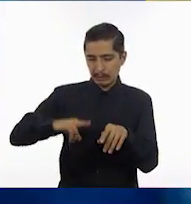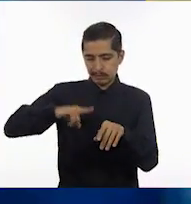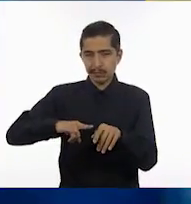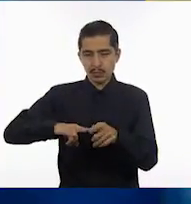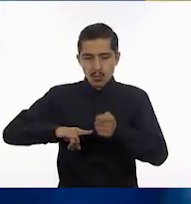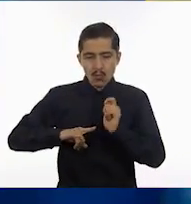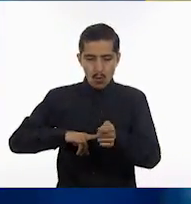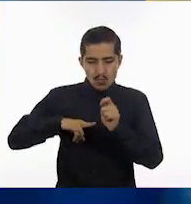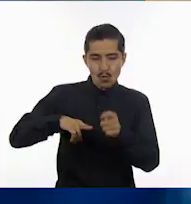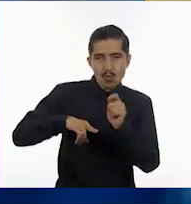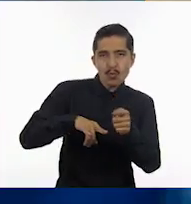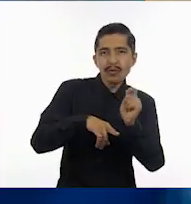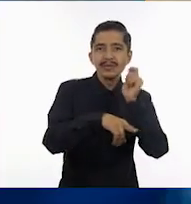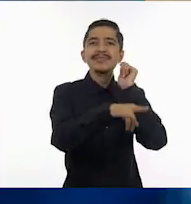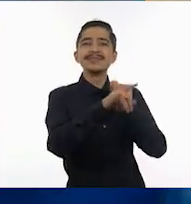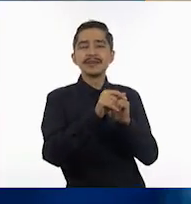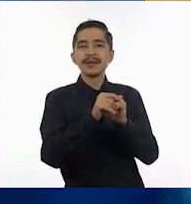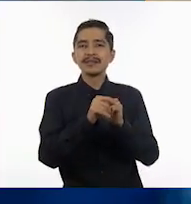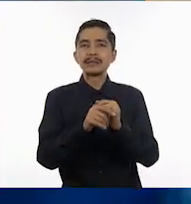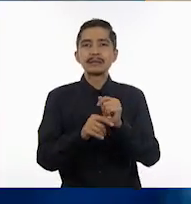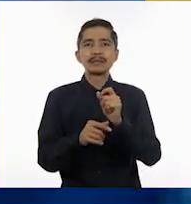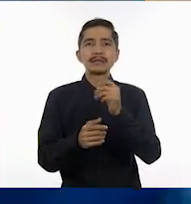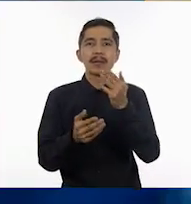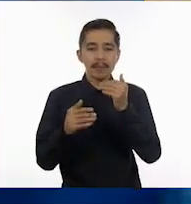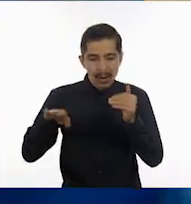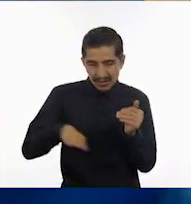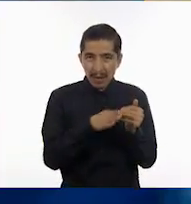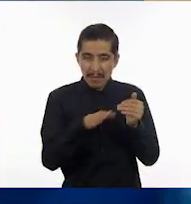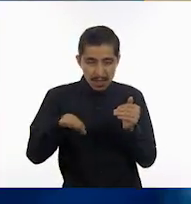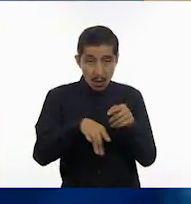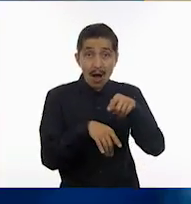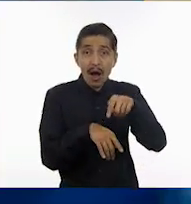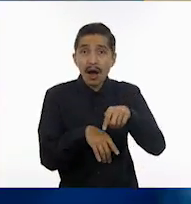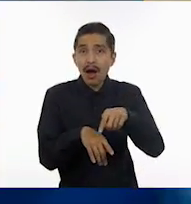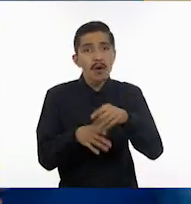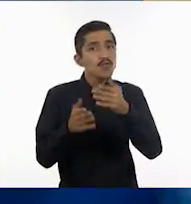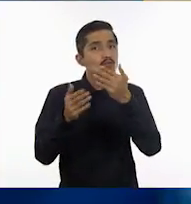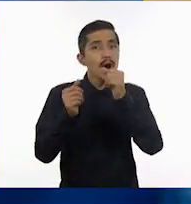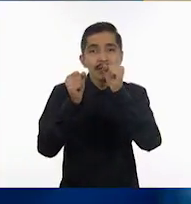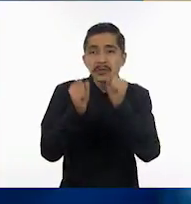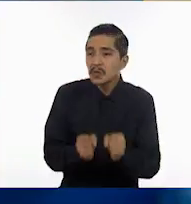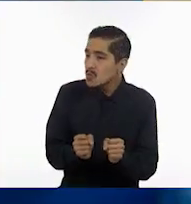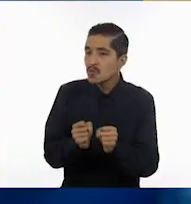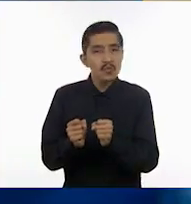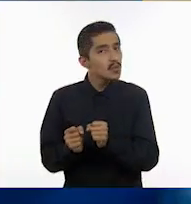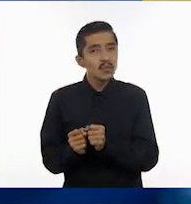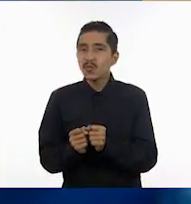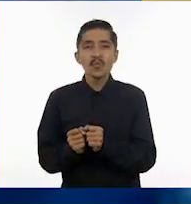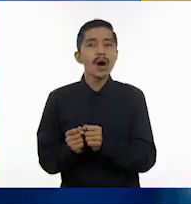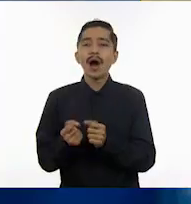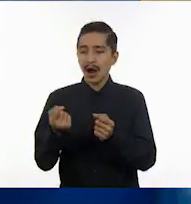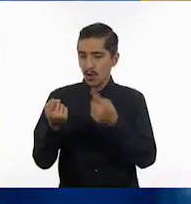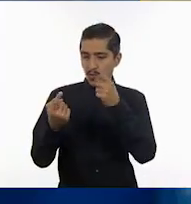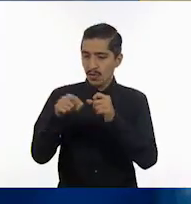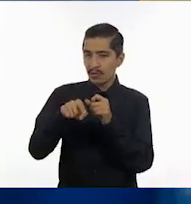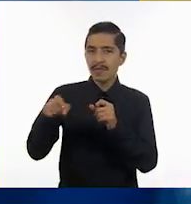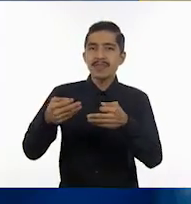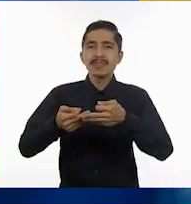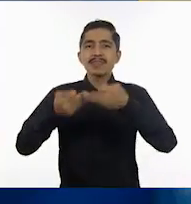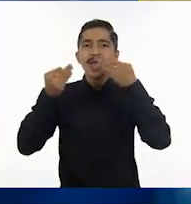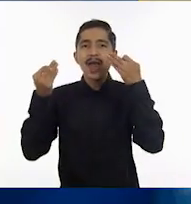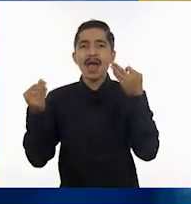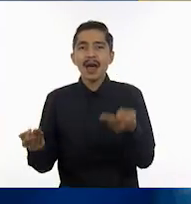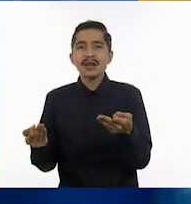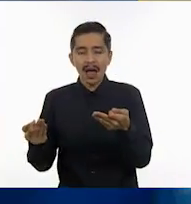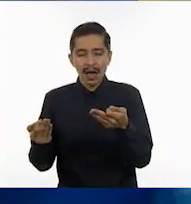la tremenda inseguridad de los caminos. Muchas veces los caminos eran simples veredas o corredores de tierra que apenas estaban